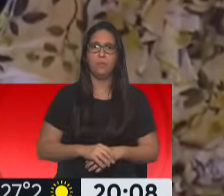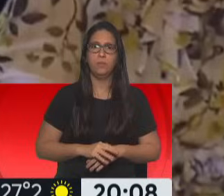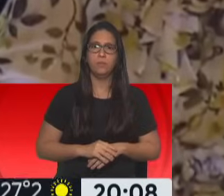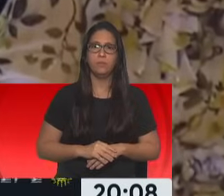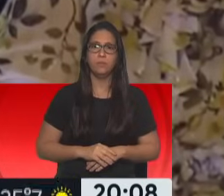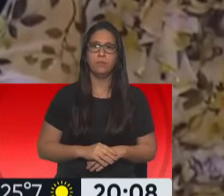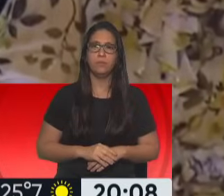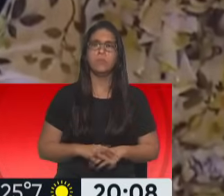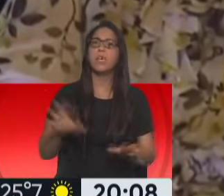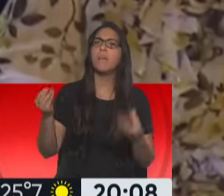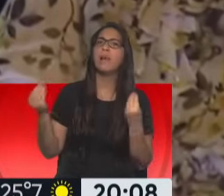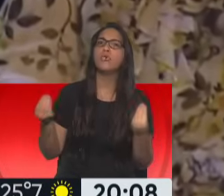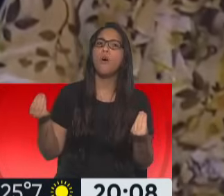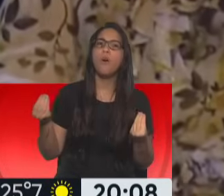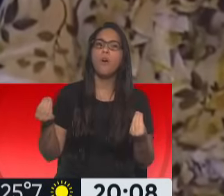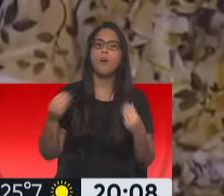¿Qué pasó?